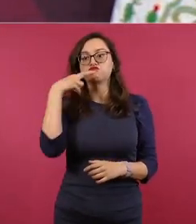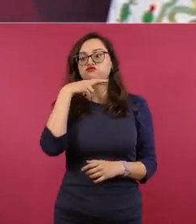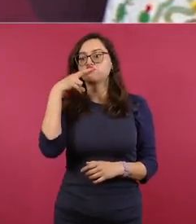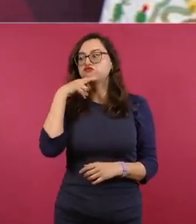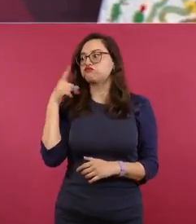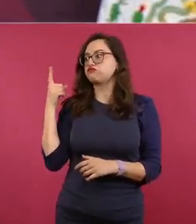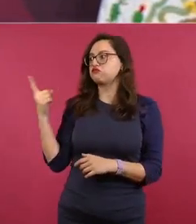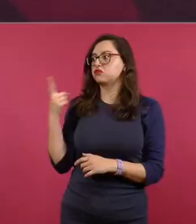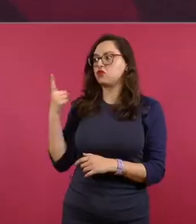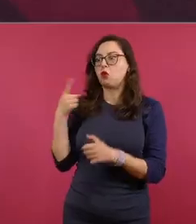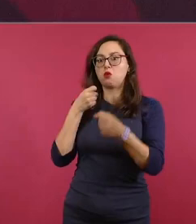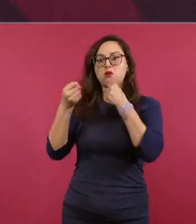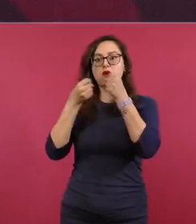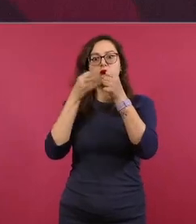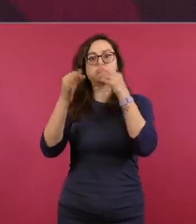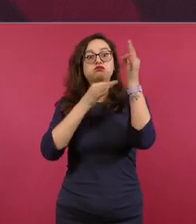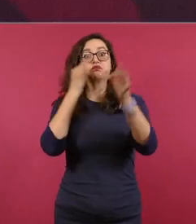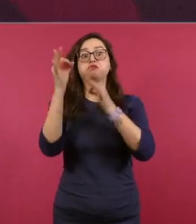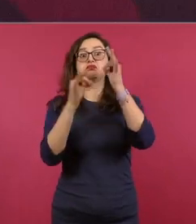de que era